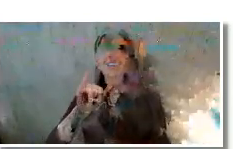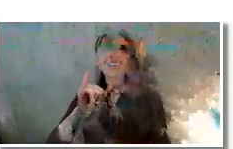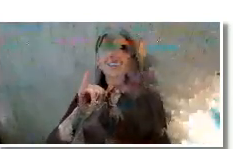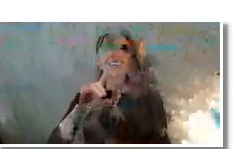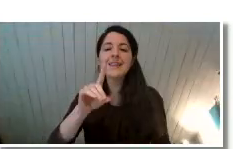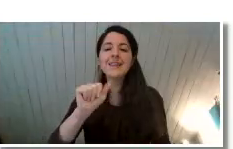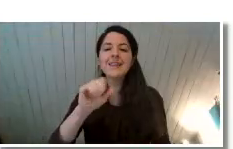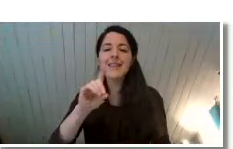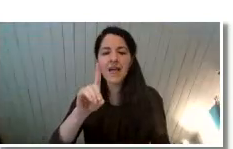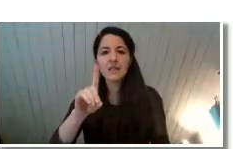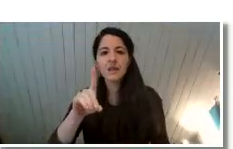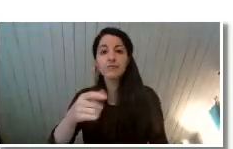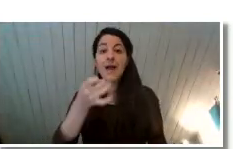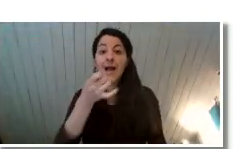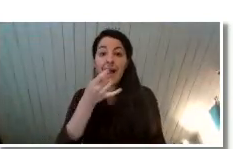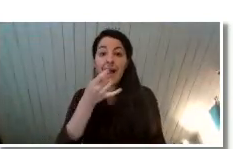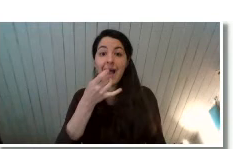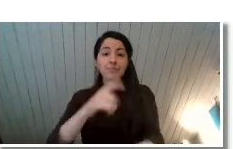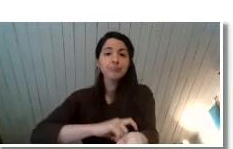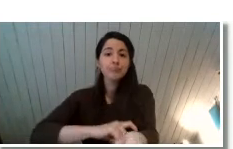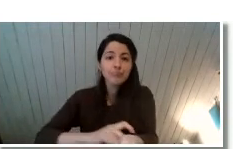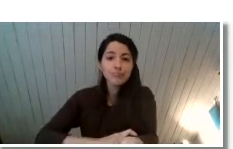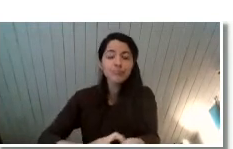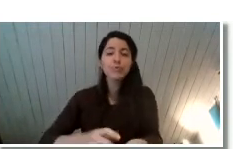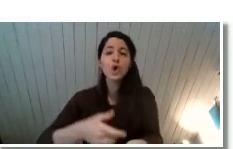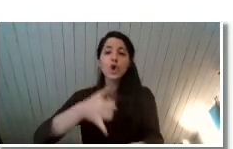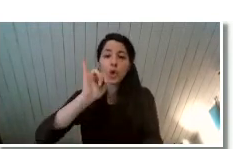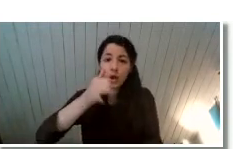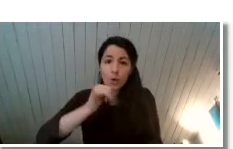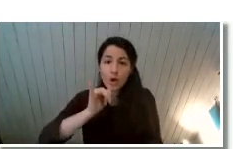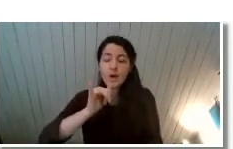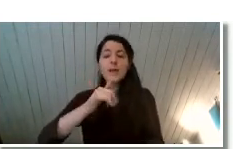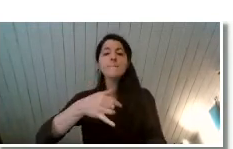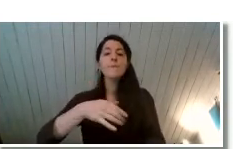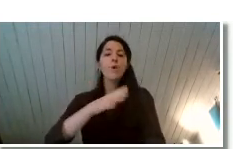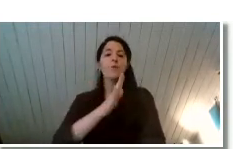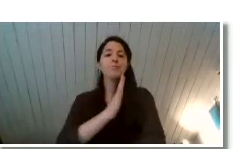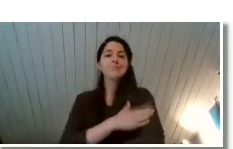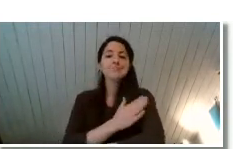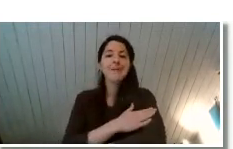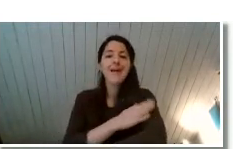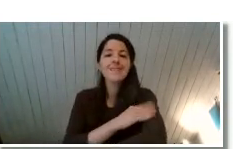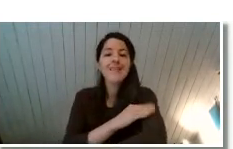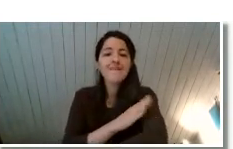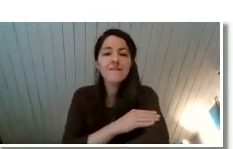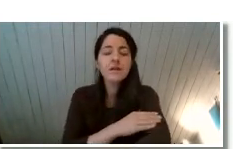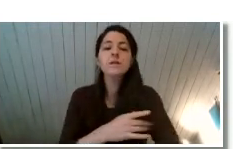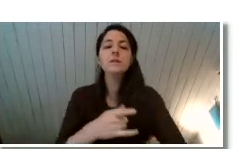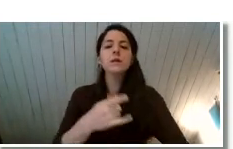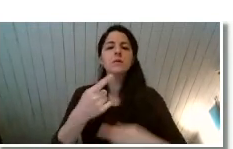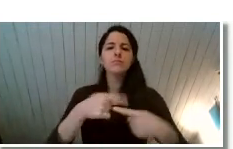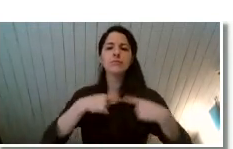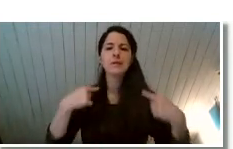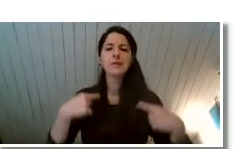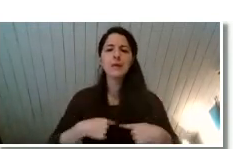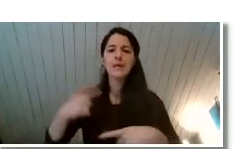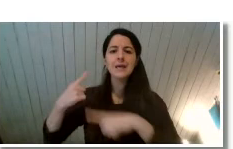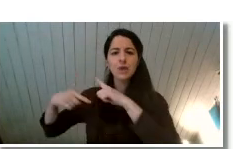obesidad, alcoholismo, antecedentes de enfermedad cardiovascular, todo esto también es más frecuente en la población